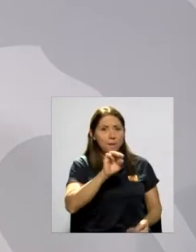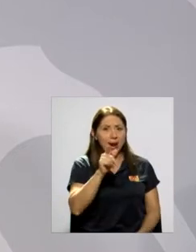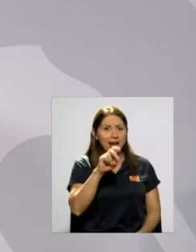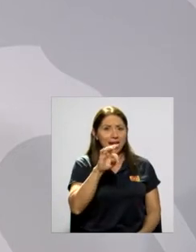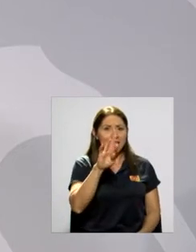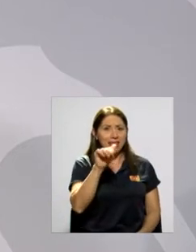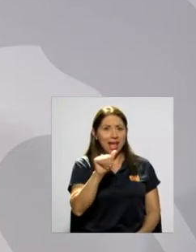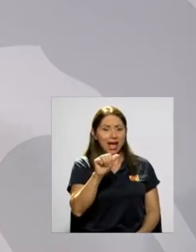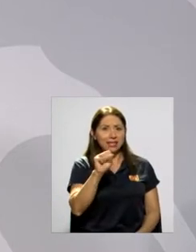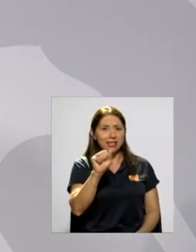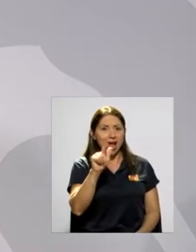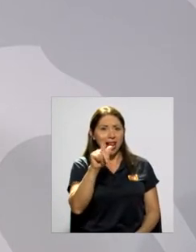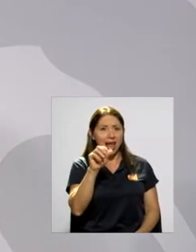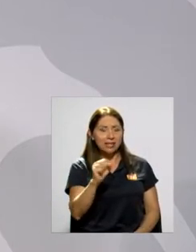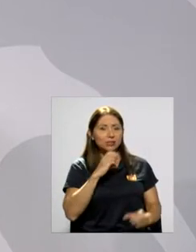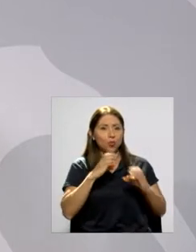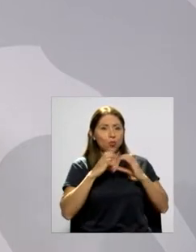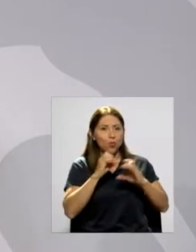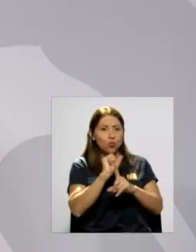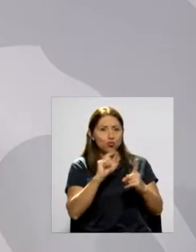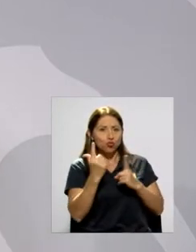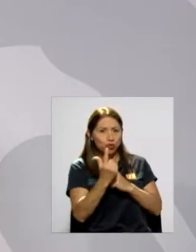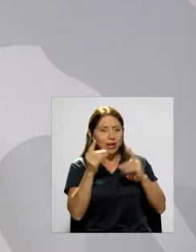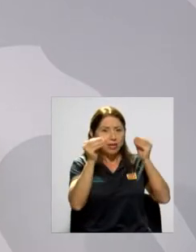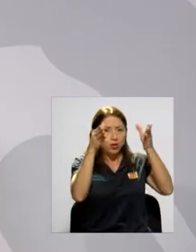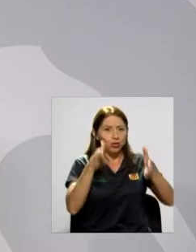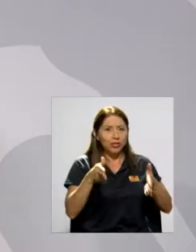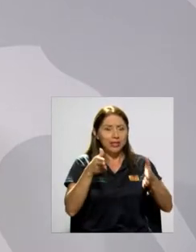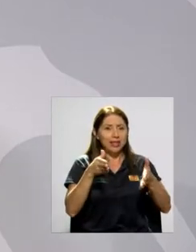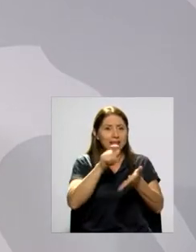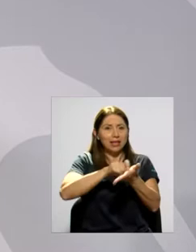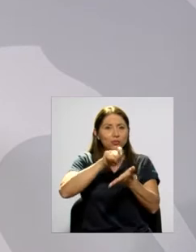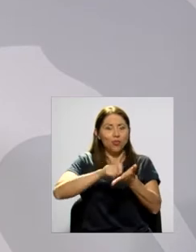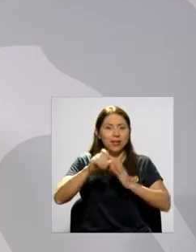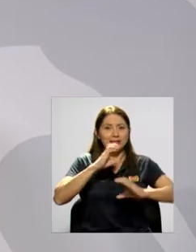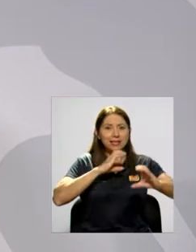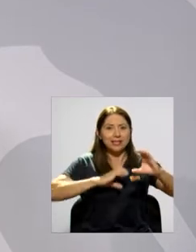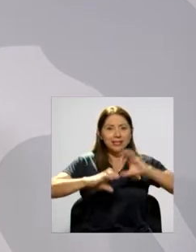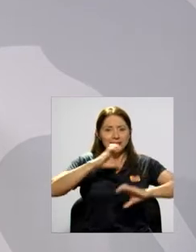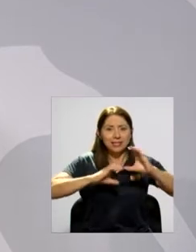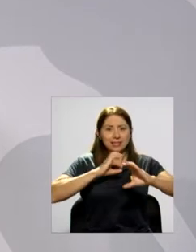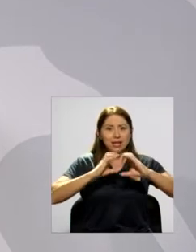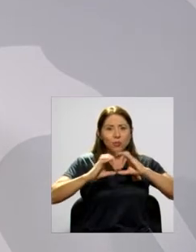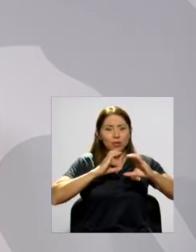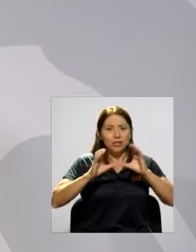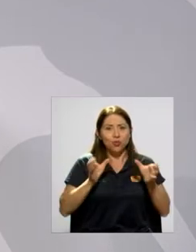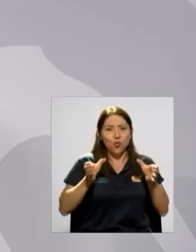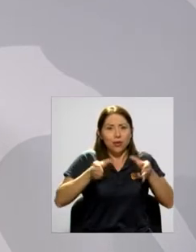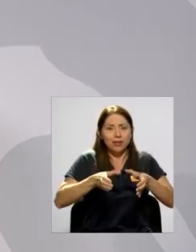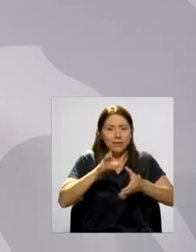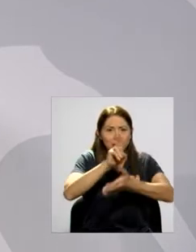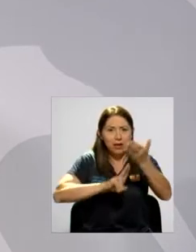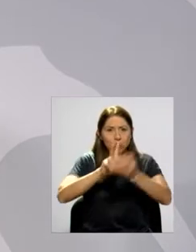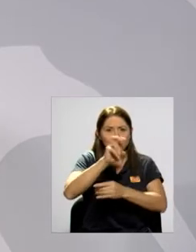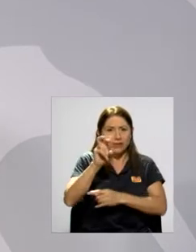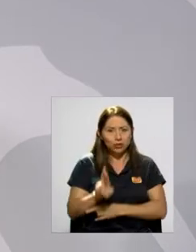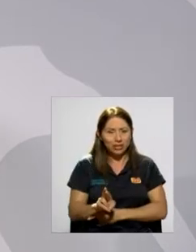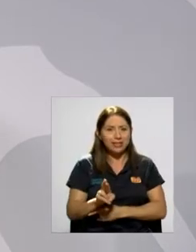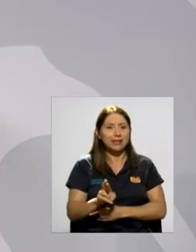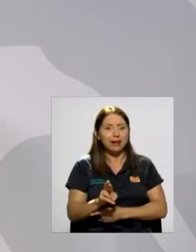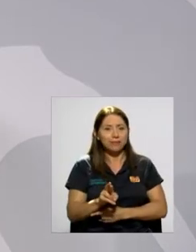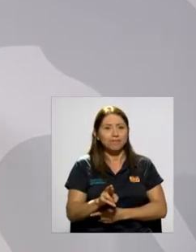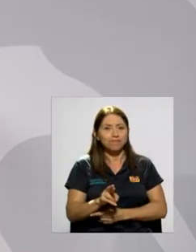Salas, comunicadora social y docente de la Escuela de Ciencias de la Comunicación Colectiva de la Universidad de Costa